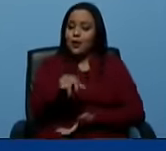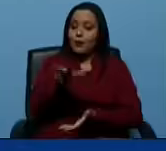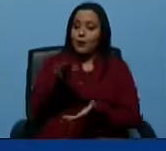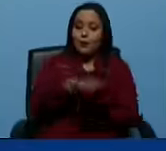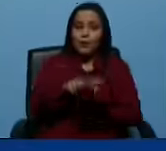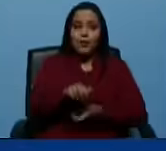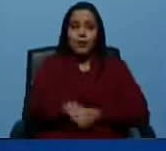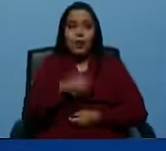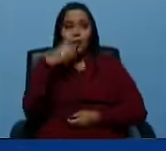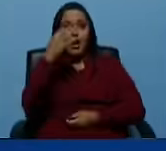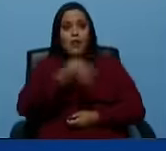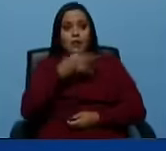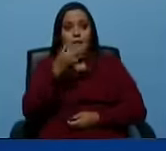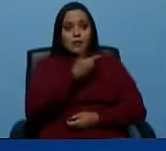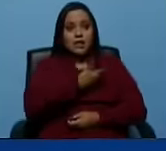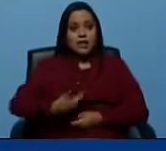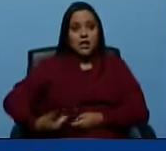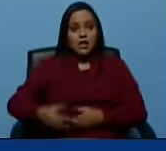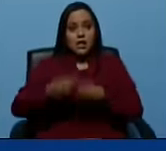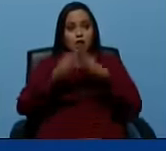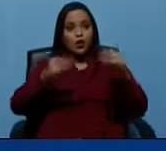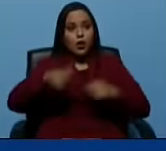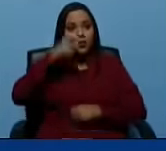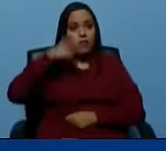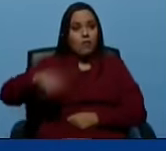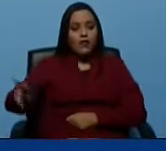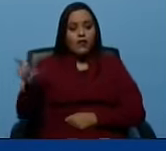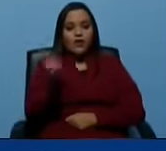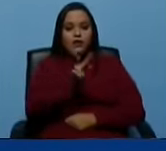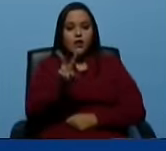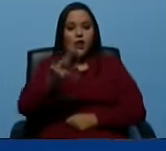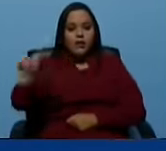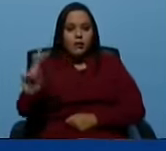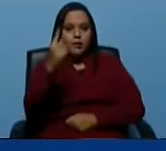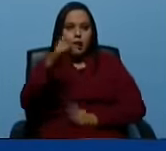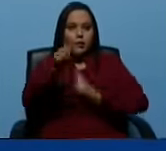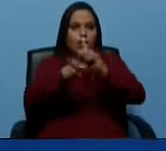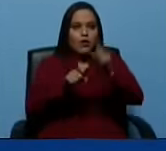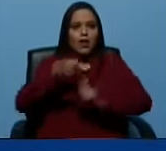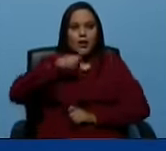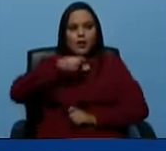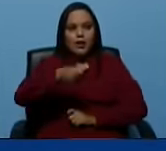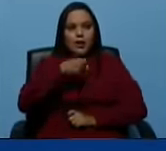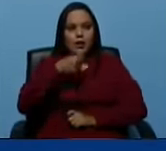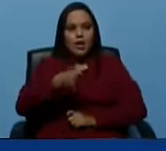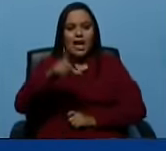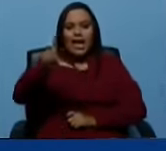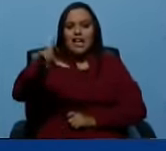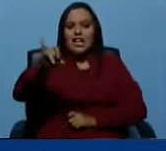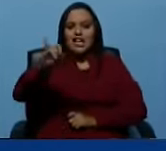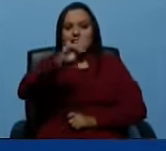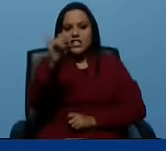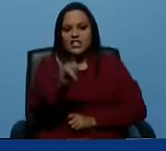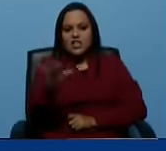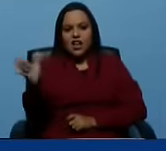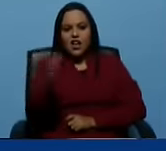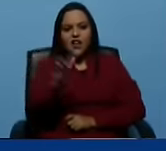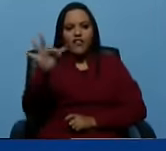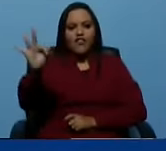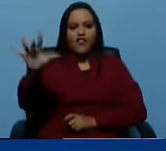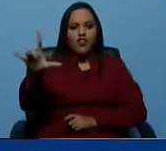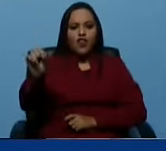Buenas tardes, señor presidente, a todo el pueblo de Venezuela. La primera pregunta la tiene la periodista Liz Flores de Venevisión.